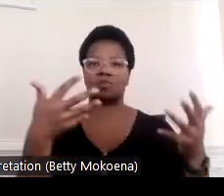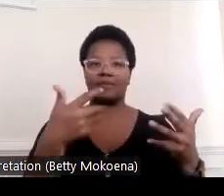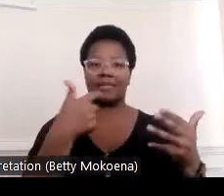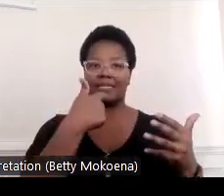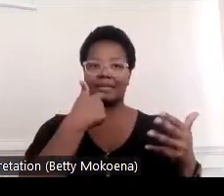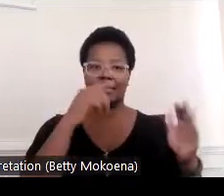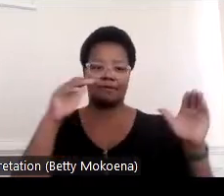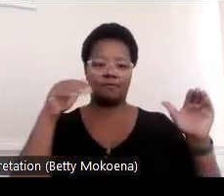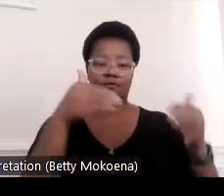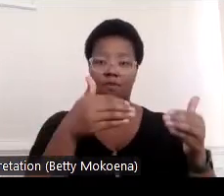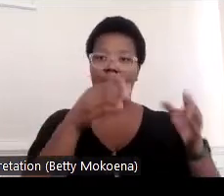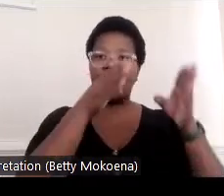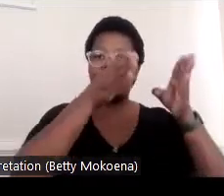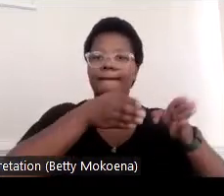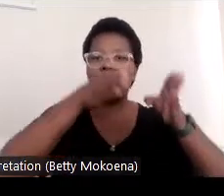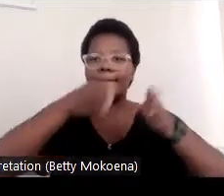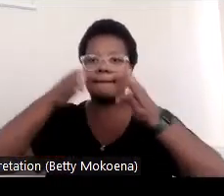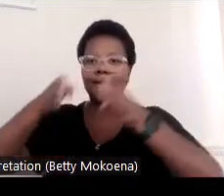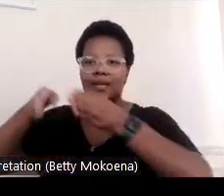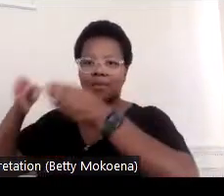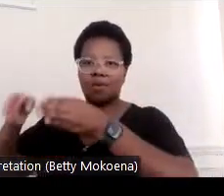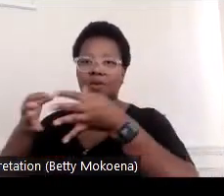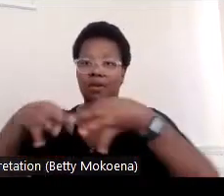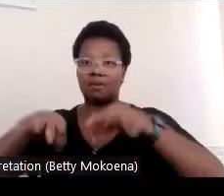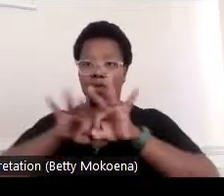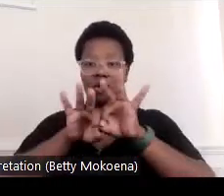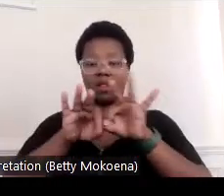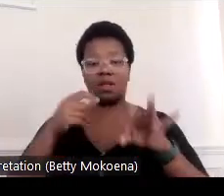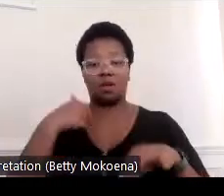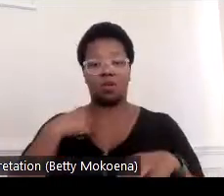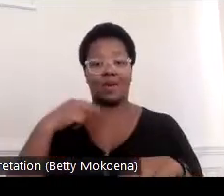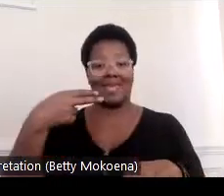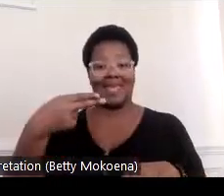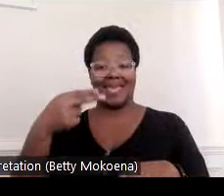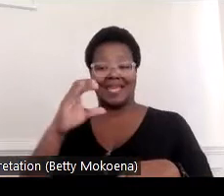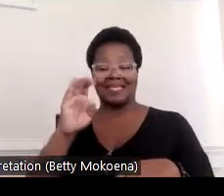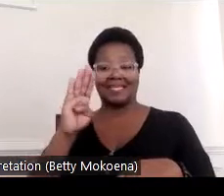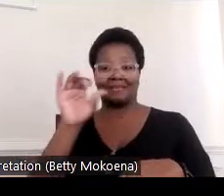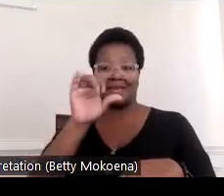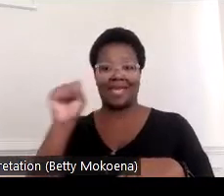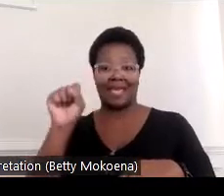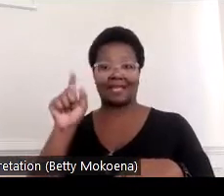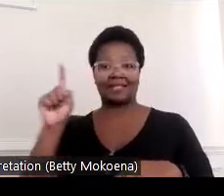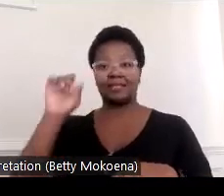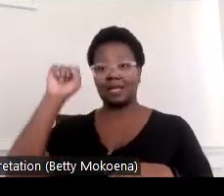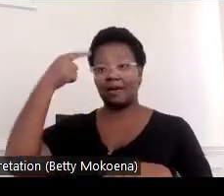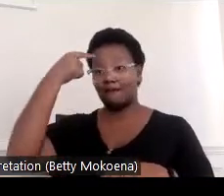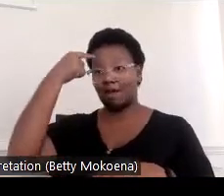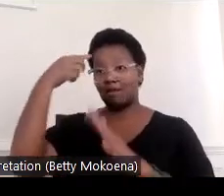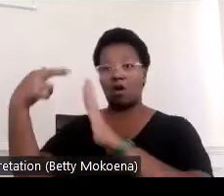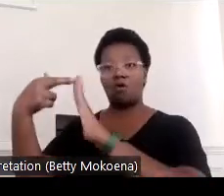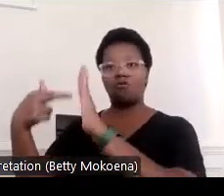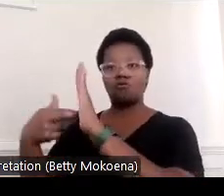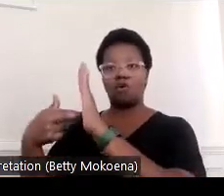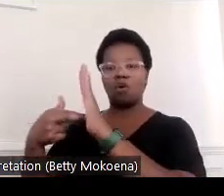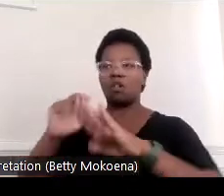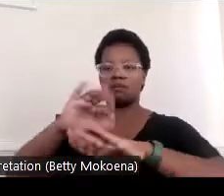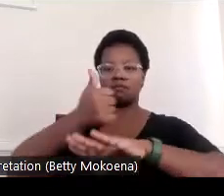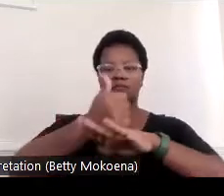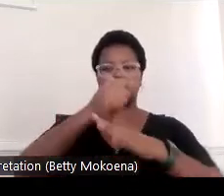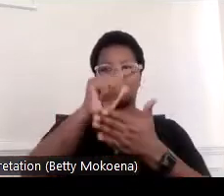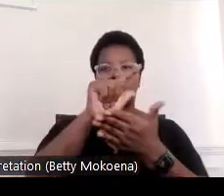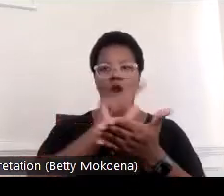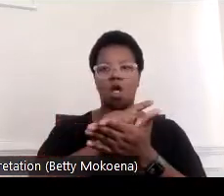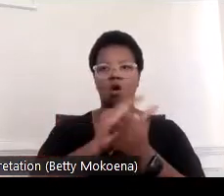de entorno basada en la comunidad del hogar y lo que yo quiero hablar aquí es planes sobre la persona lo interesante la hsbs es que La